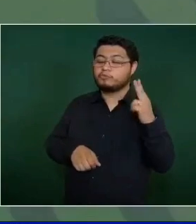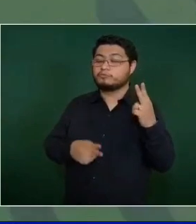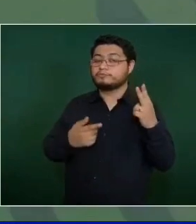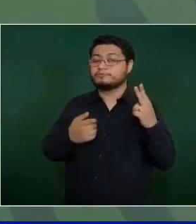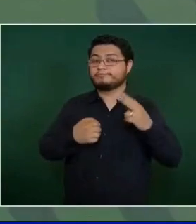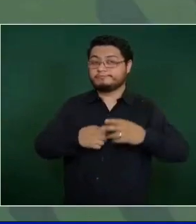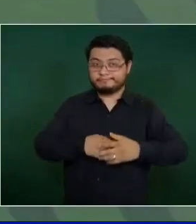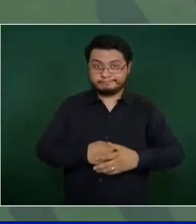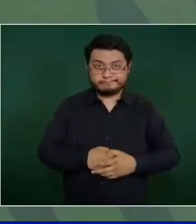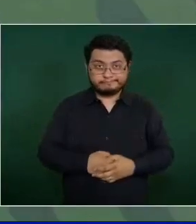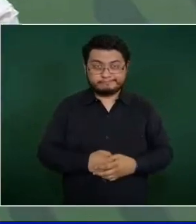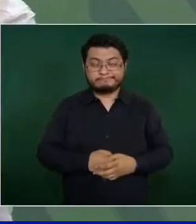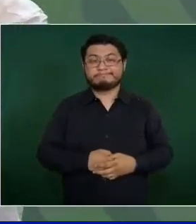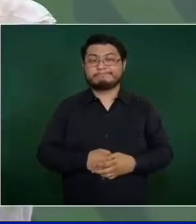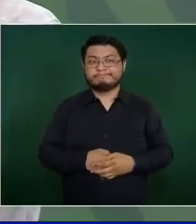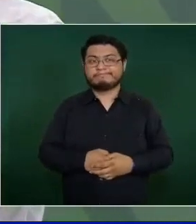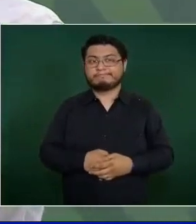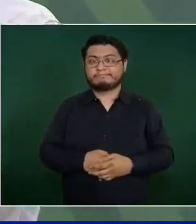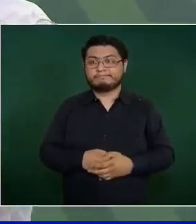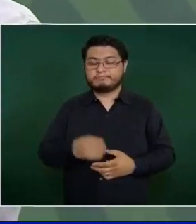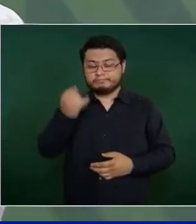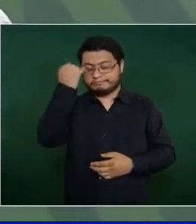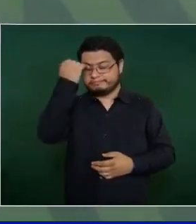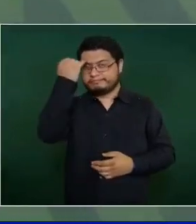Y era hasta que